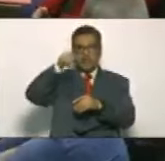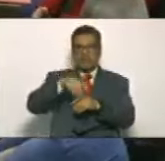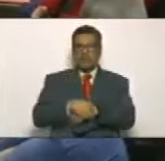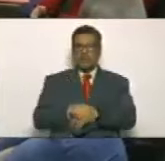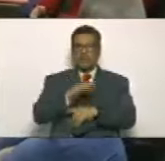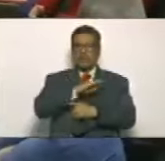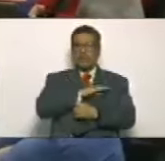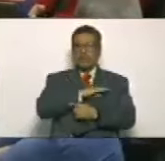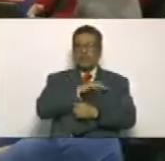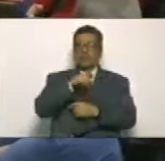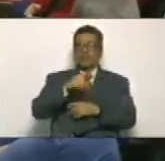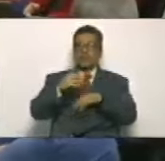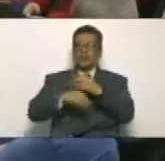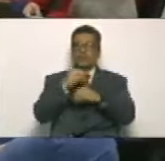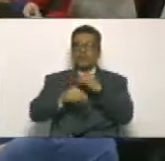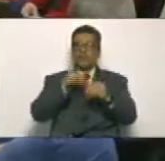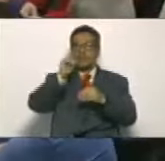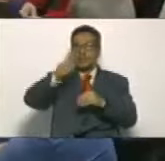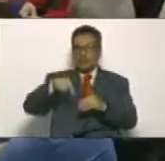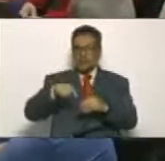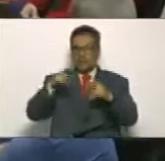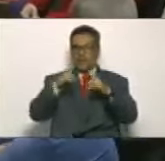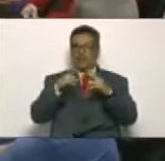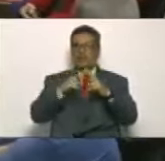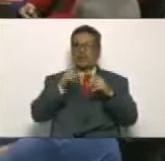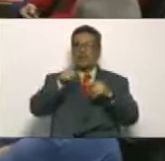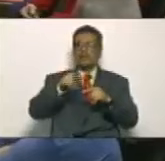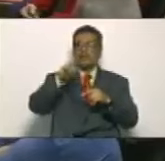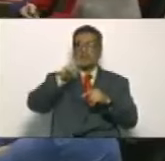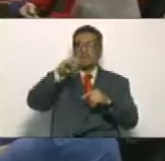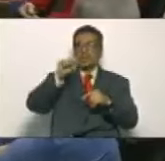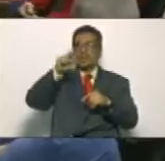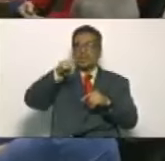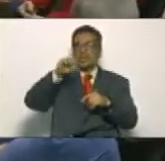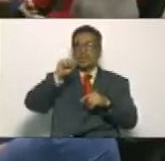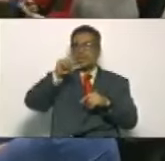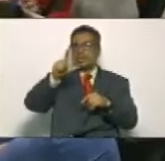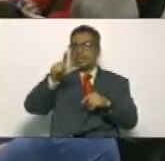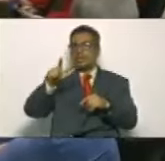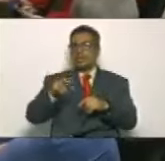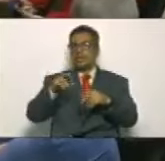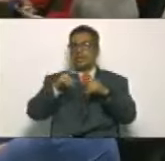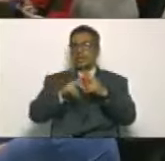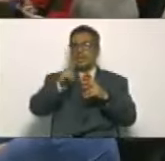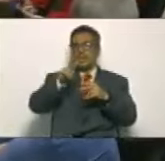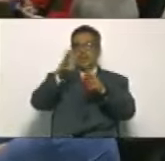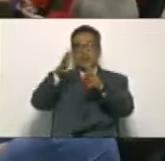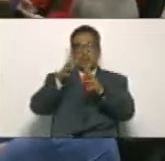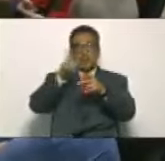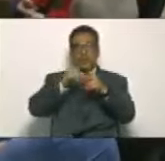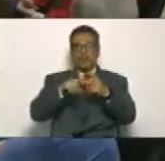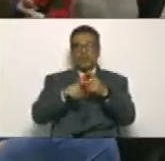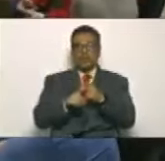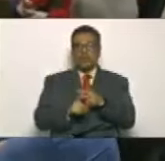Entonces, desde aquí hacemos también ese reconocimiento a Ronald Blanco. Aquí está Victoria, aquí